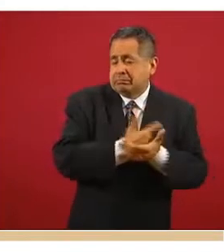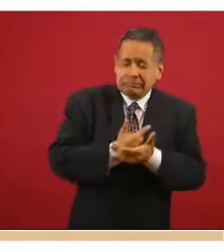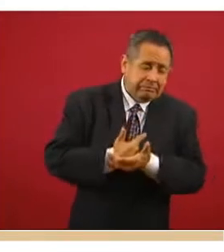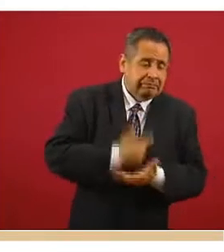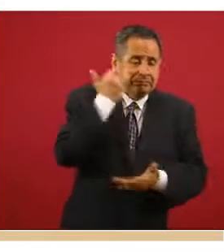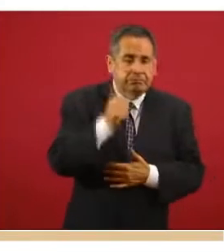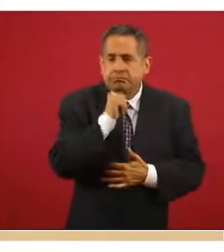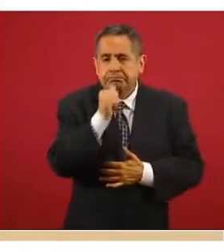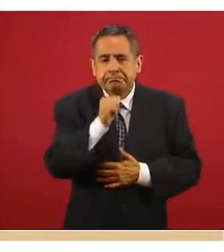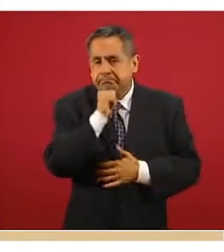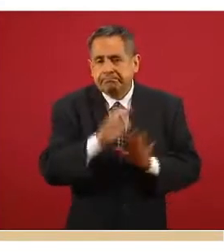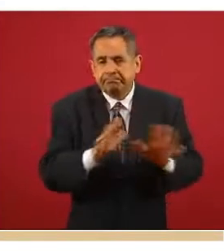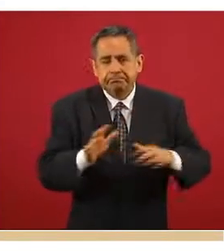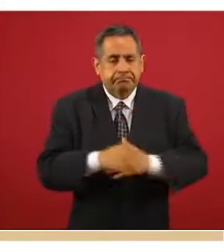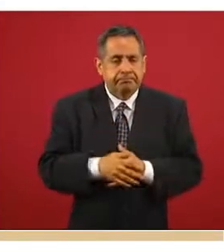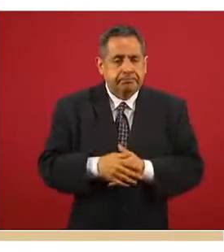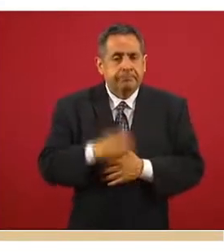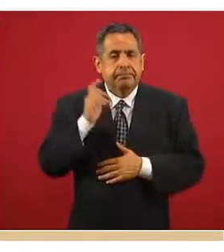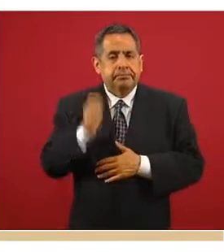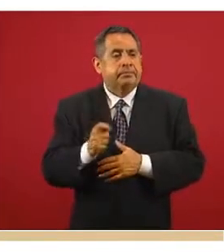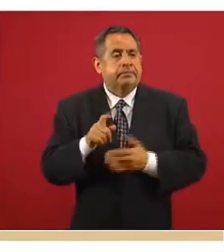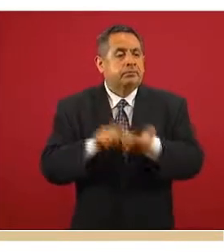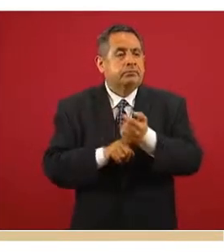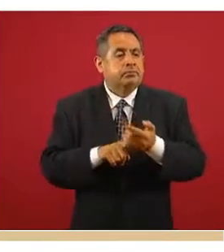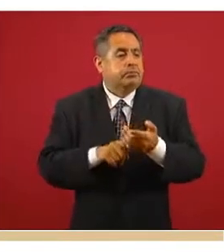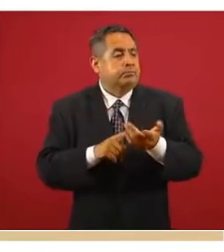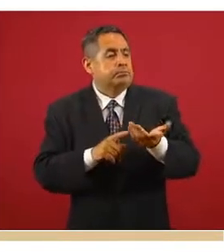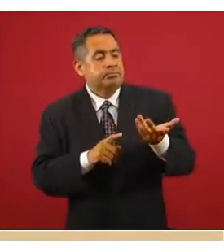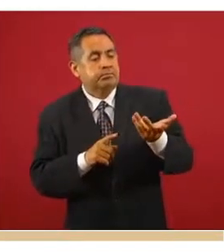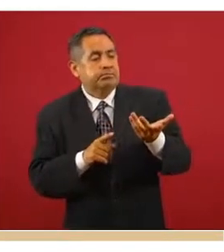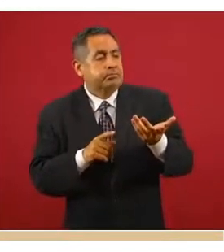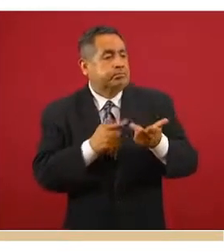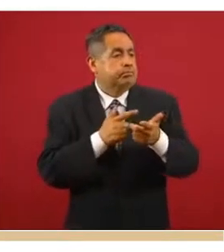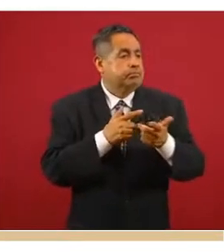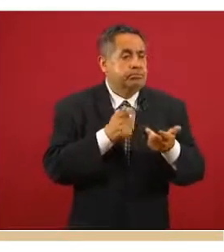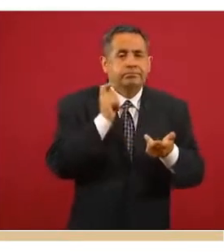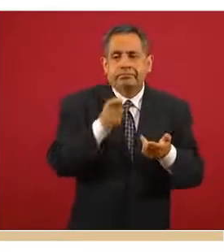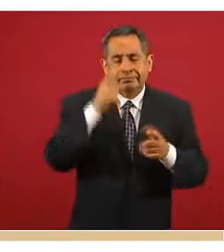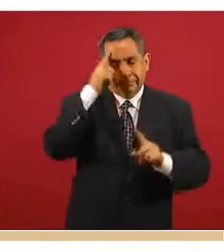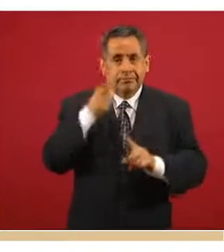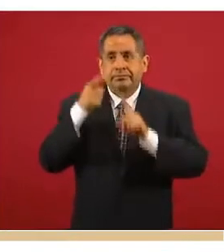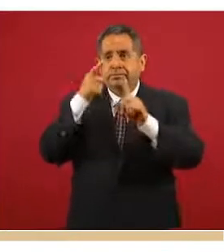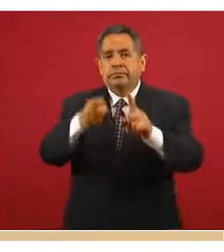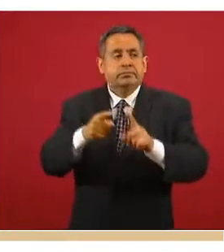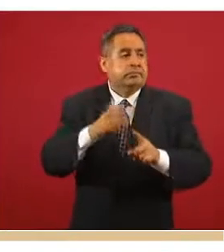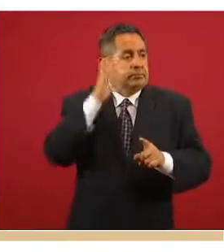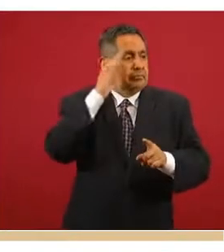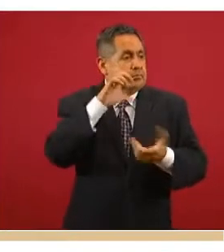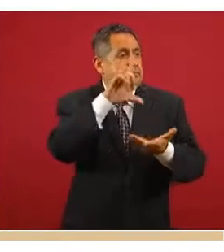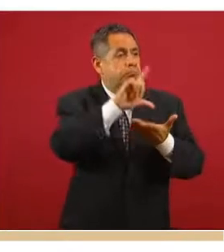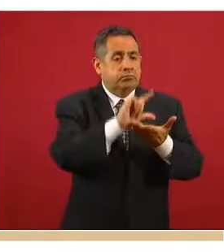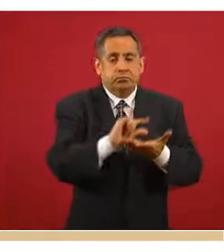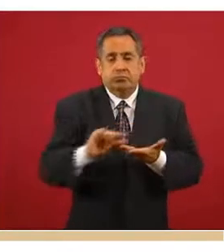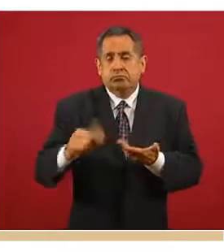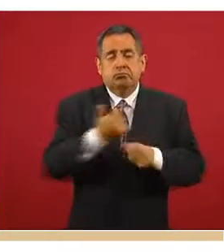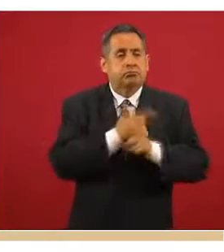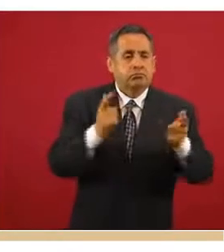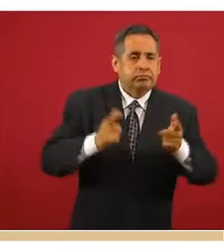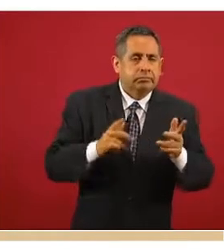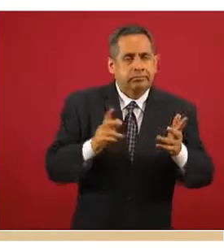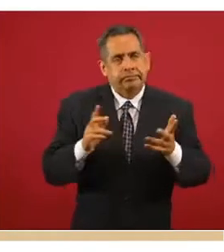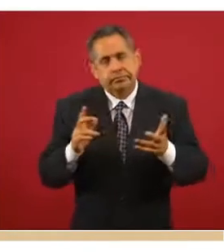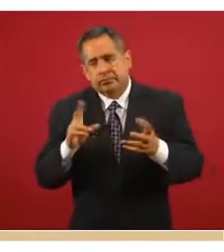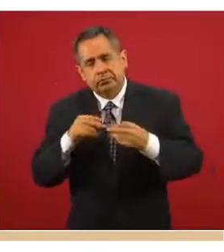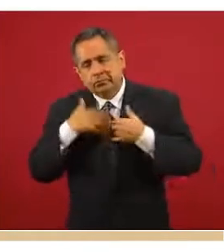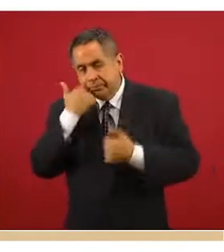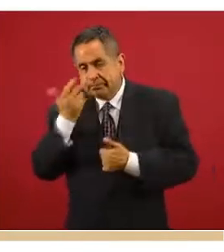el propósito último no es que haya una cama libre, de ninguna manera. Quien piense eso o no se ha querido enterar